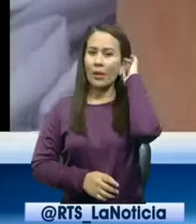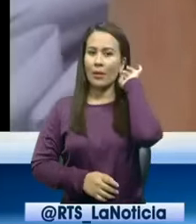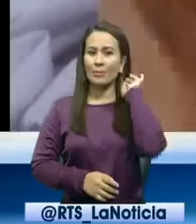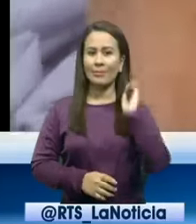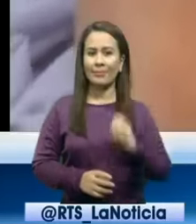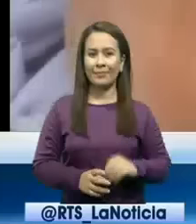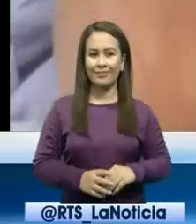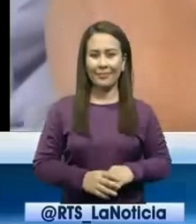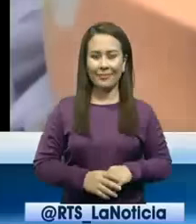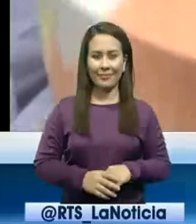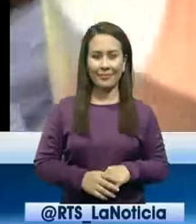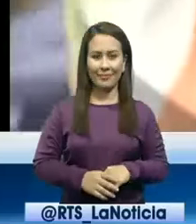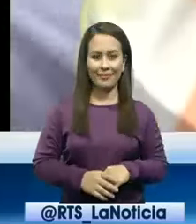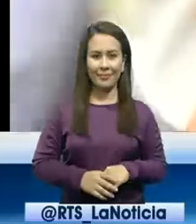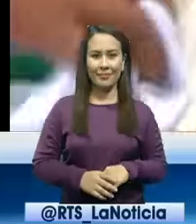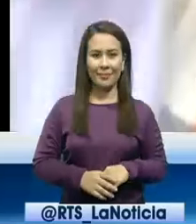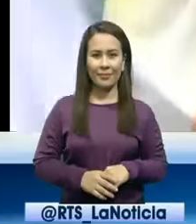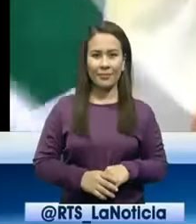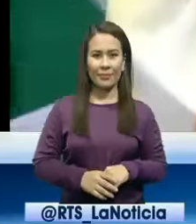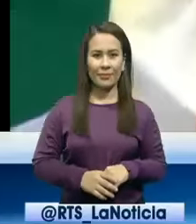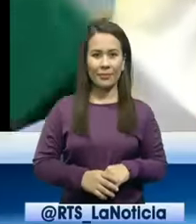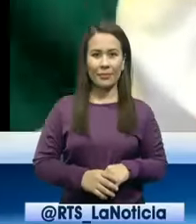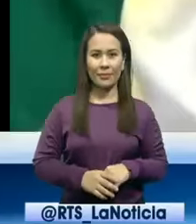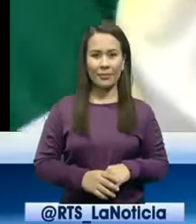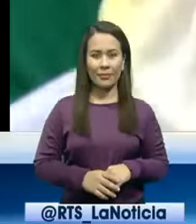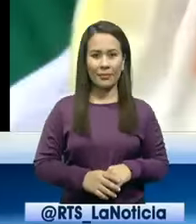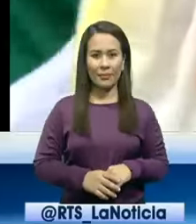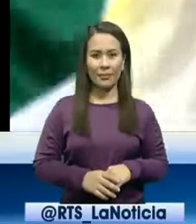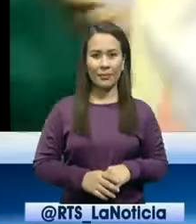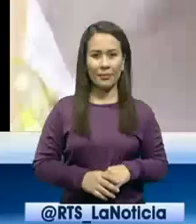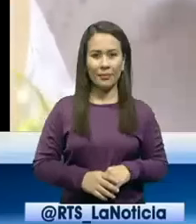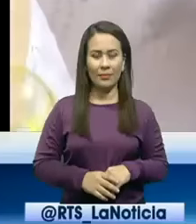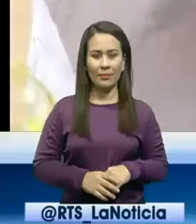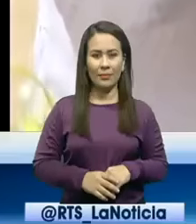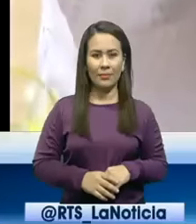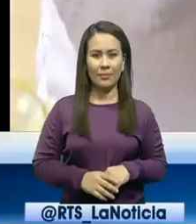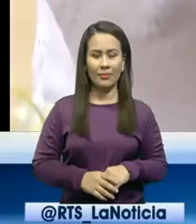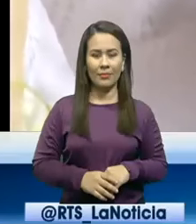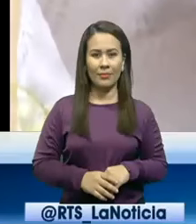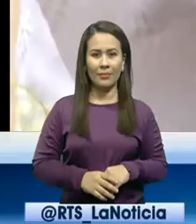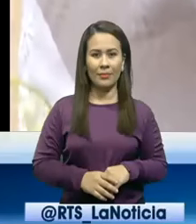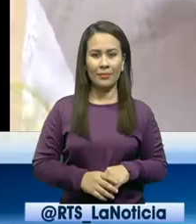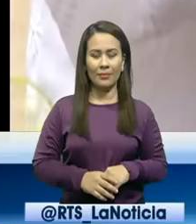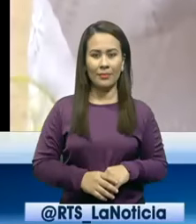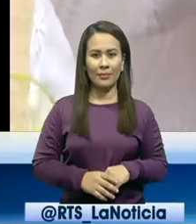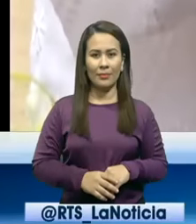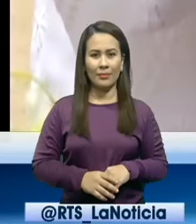tomen y coman todos de él, porque este es mi cuerpo que será entregado por ustedes.